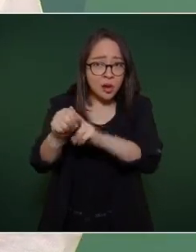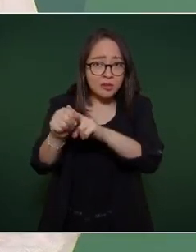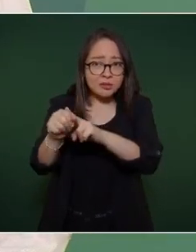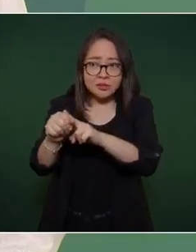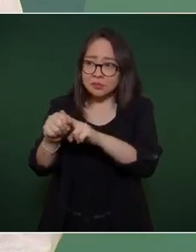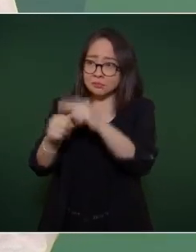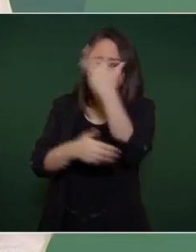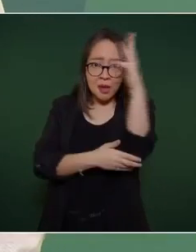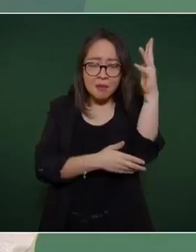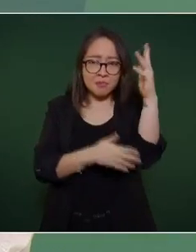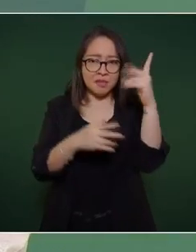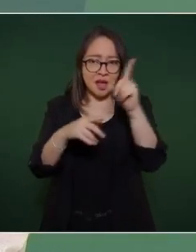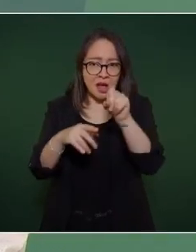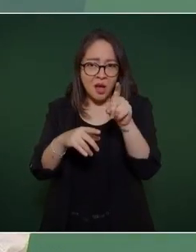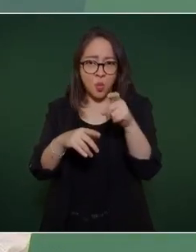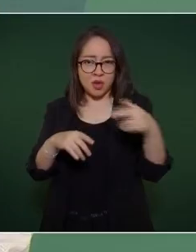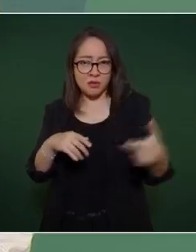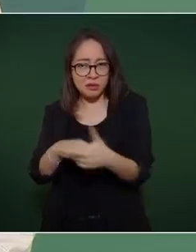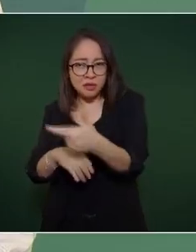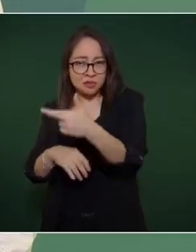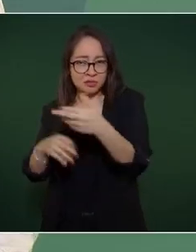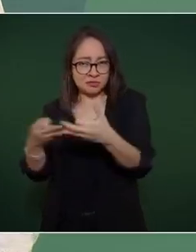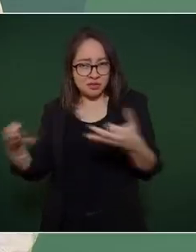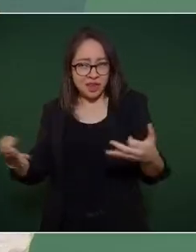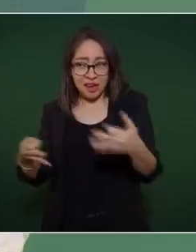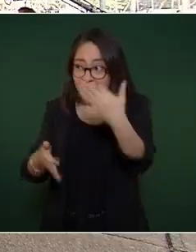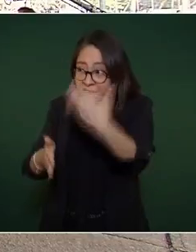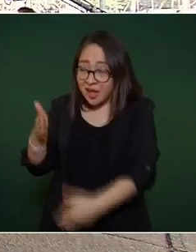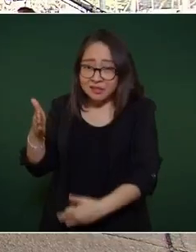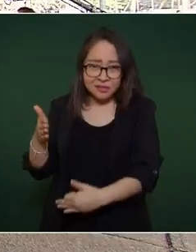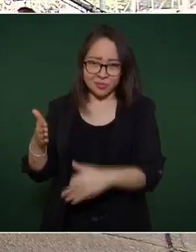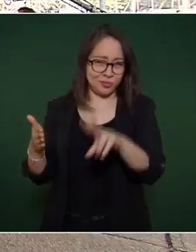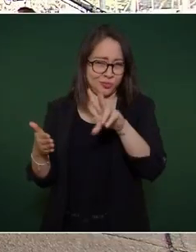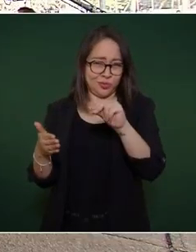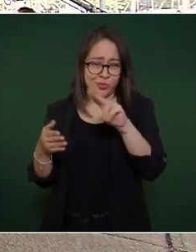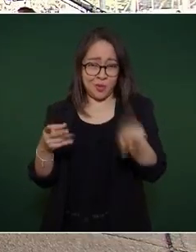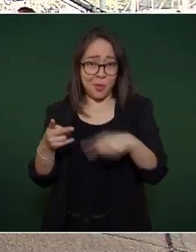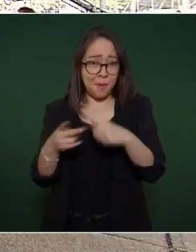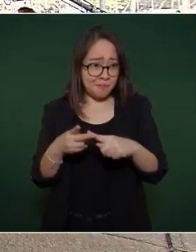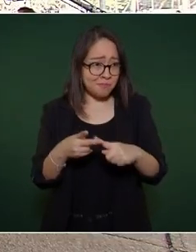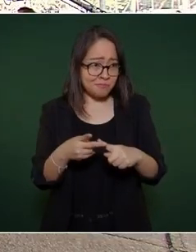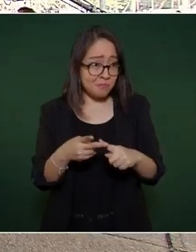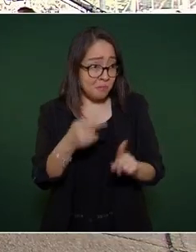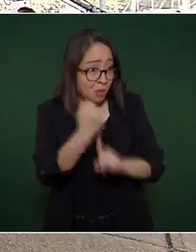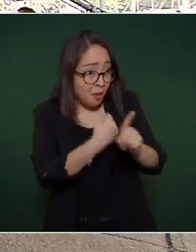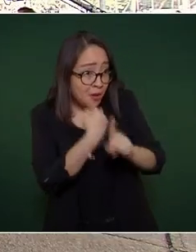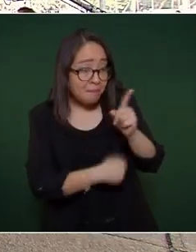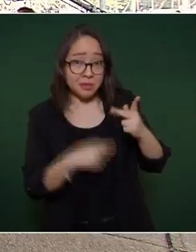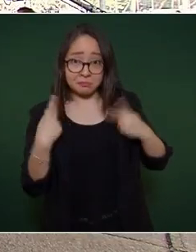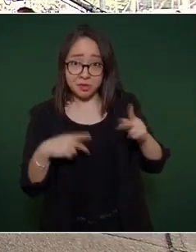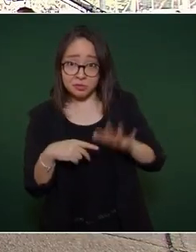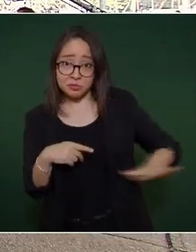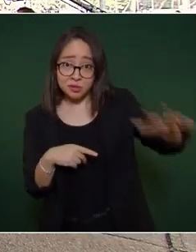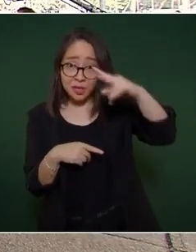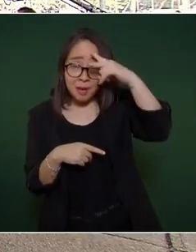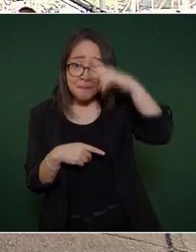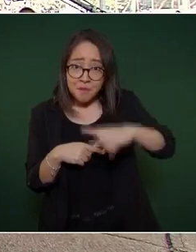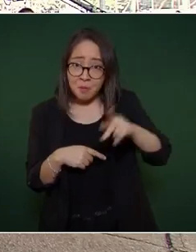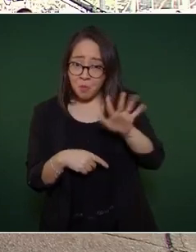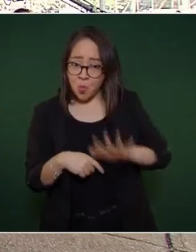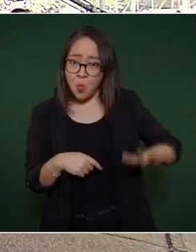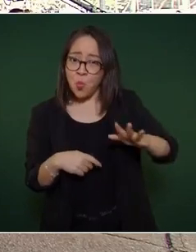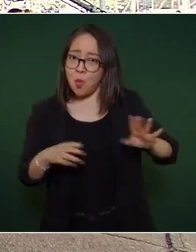no es su pueblo, que es bueno y trabajador. El problema de México era la